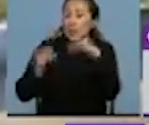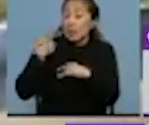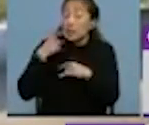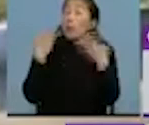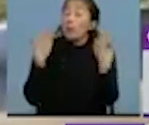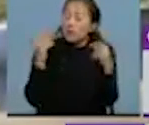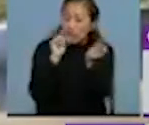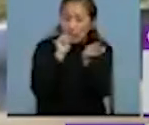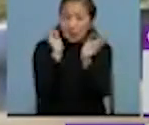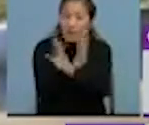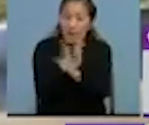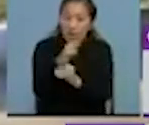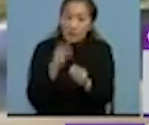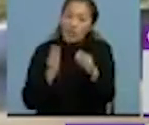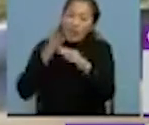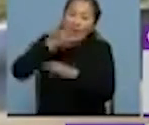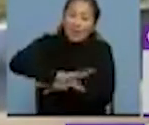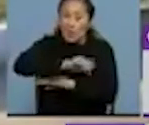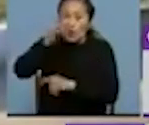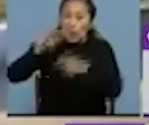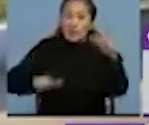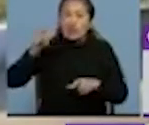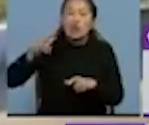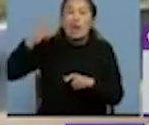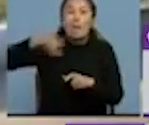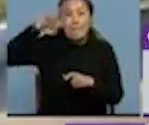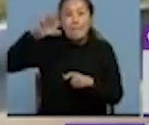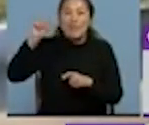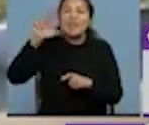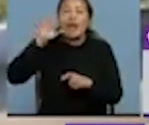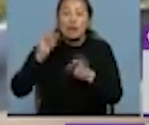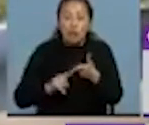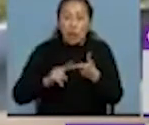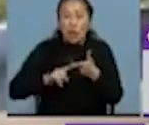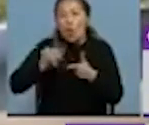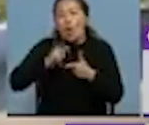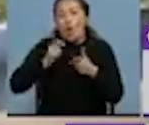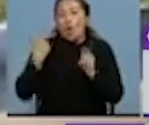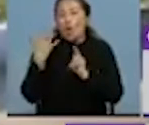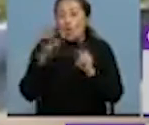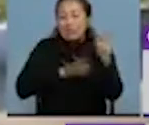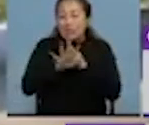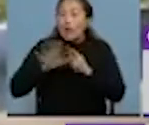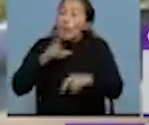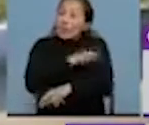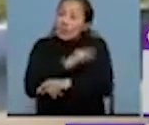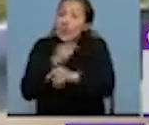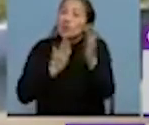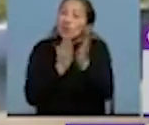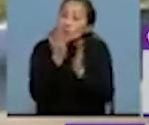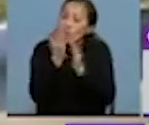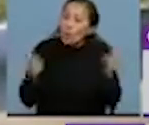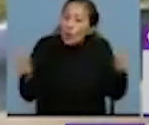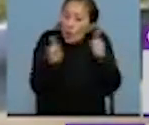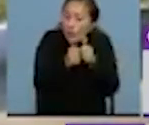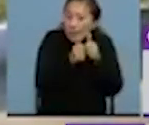variante, de que ingrese Mercado por Salvio, que haya un cambio en el doble 5, que Mascherano siga, pero definí quién es el acompañante.